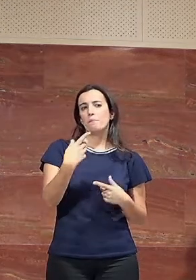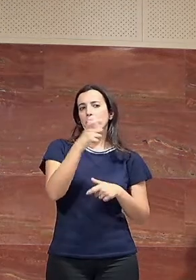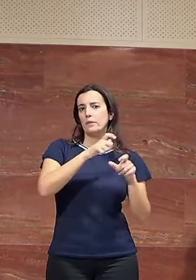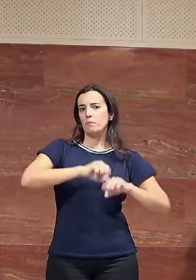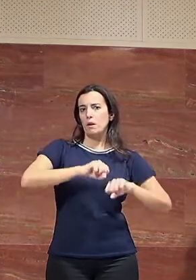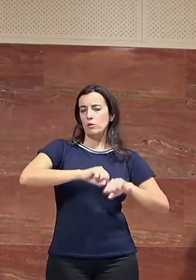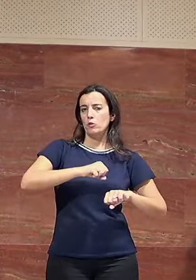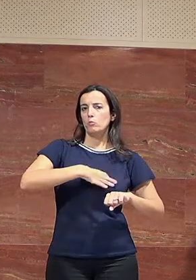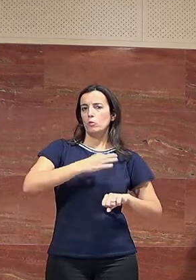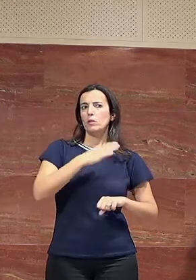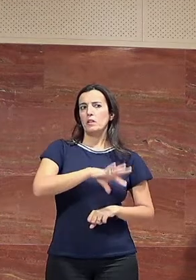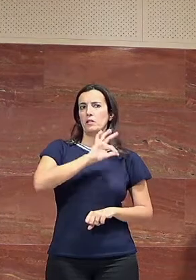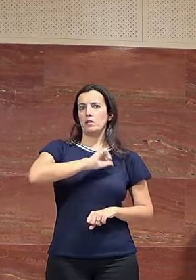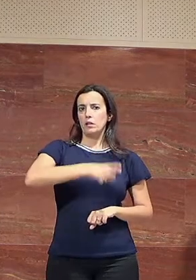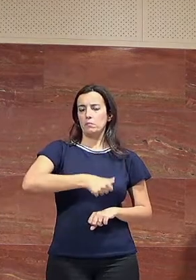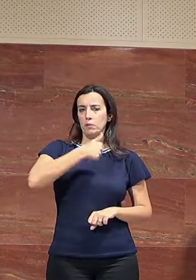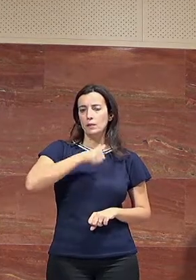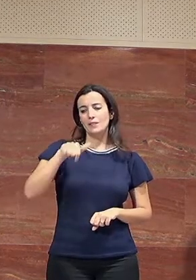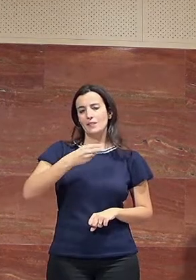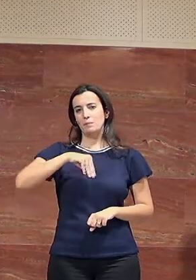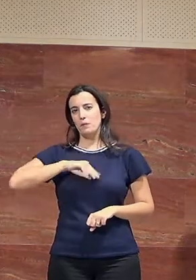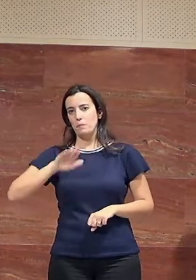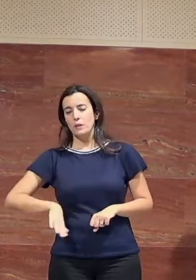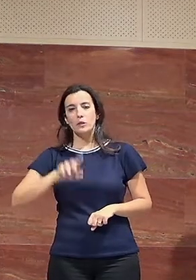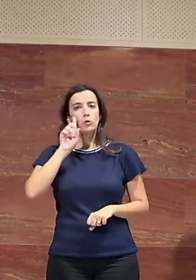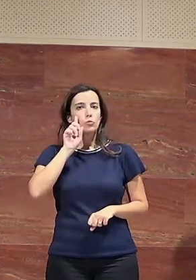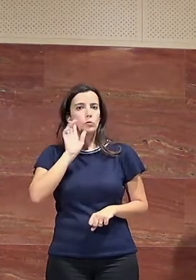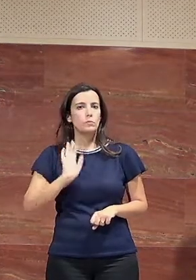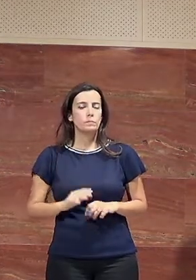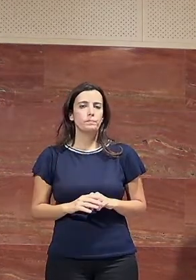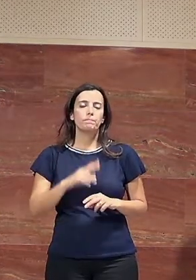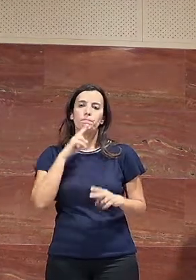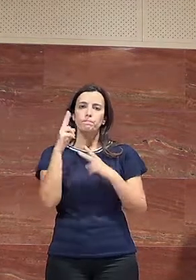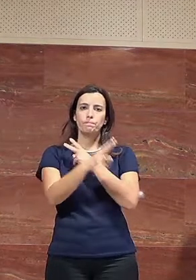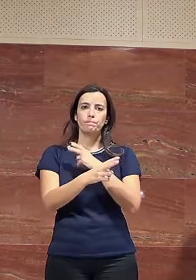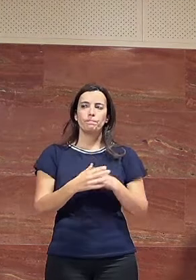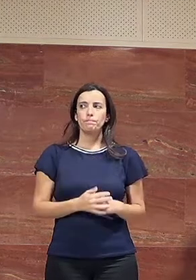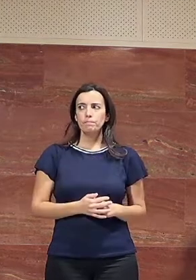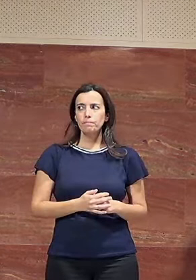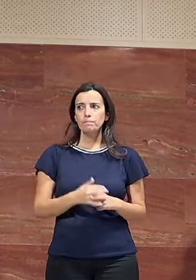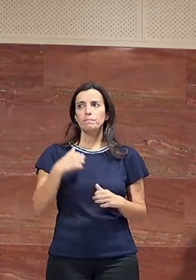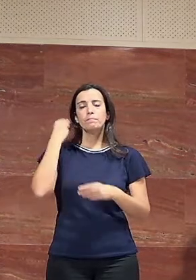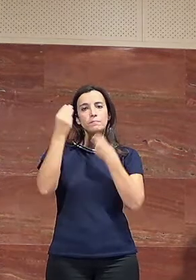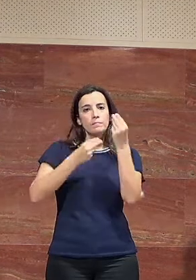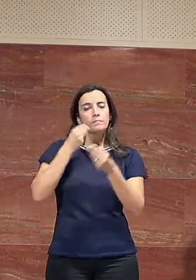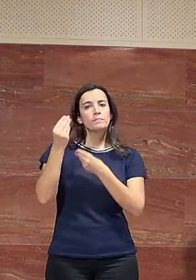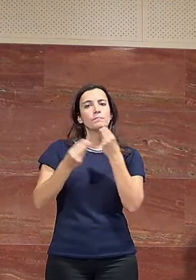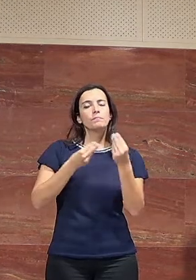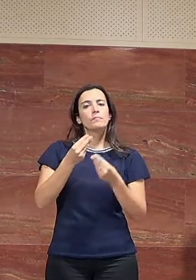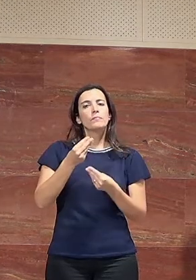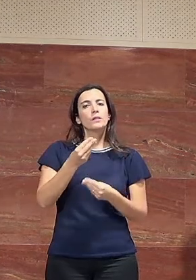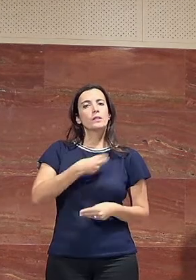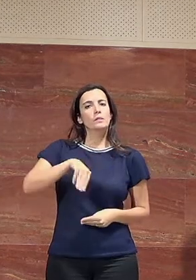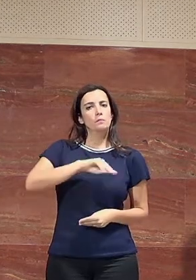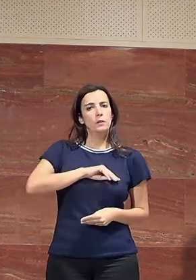mayor tenga más poder de decisión que lo que tenemos aquí en España. Creo que en España tiene